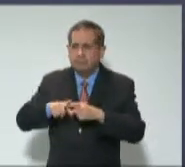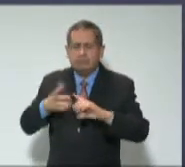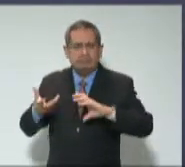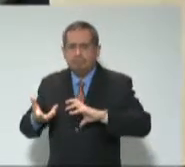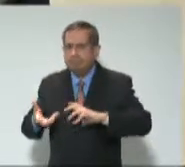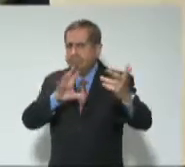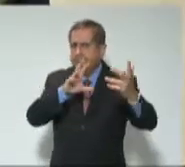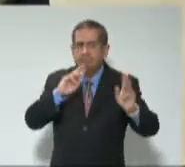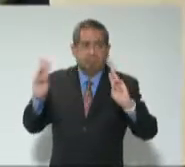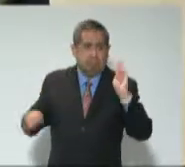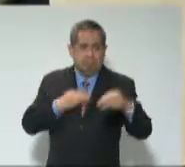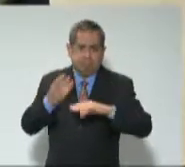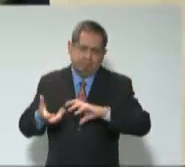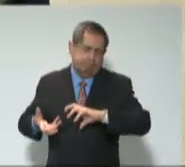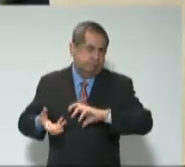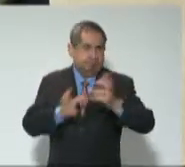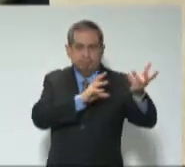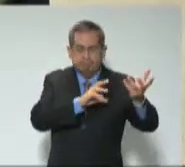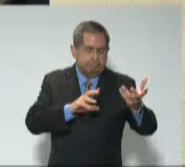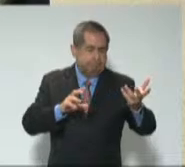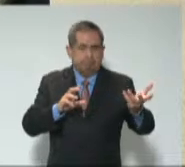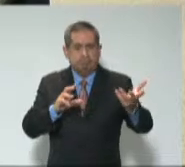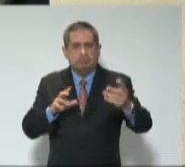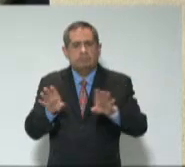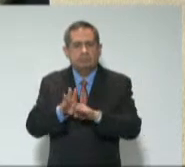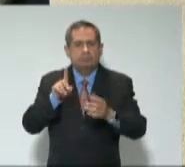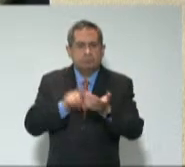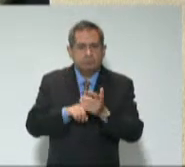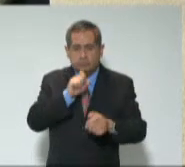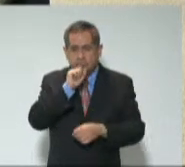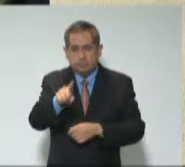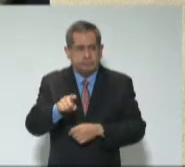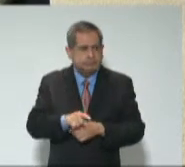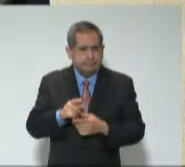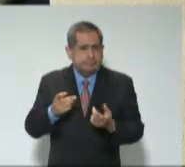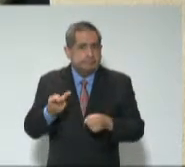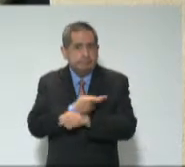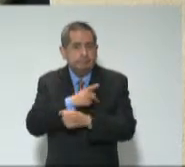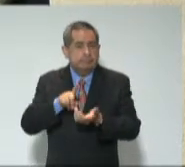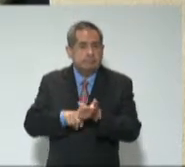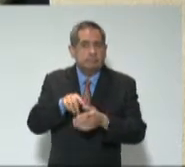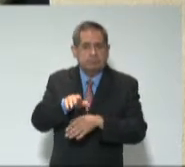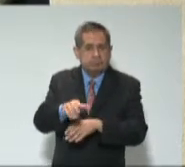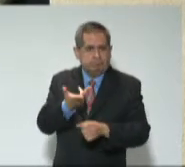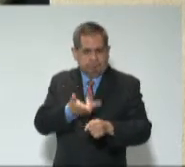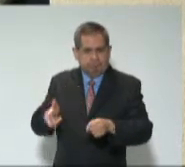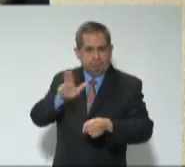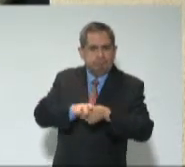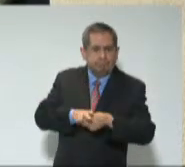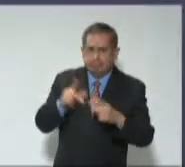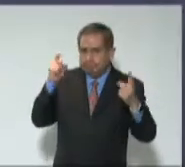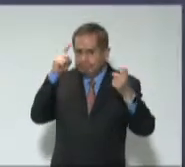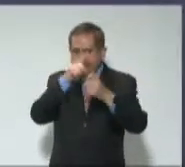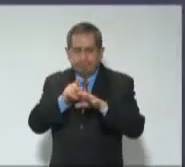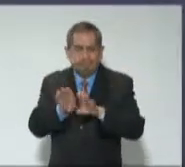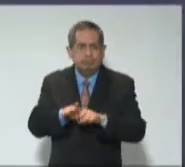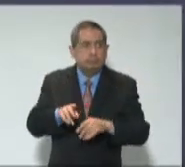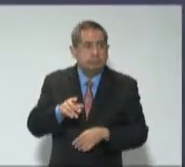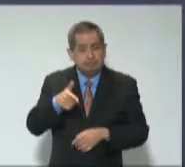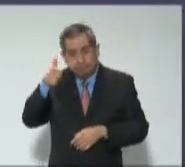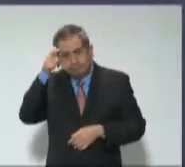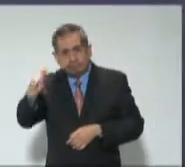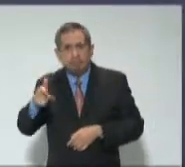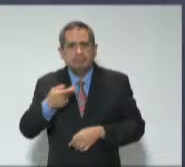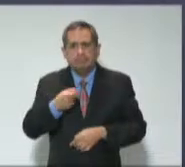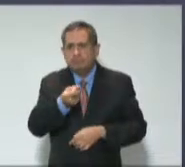naciones ha ejercido una gran presión sobre la infraestructura sanitaria ensanchado las brechas de desigualdad ha